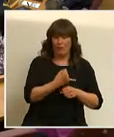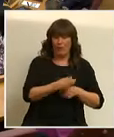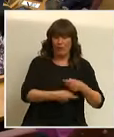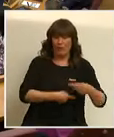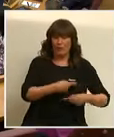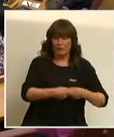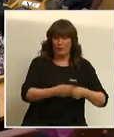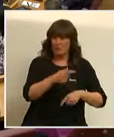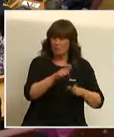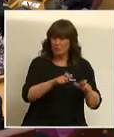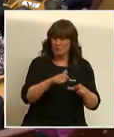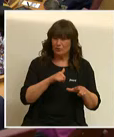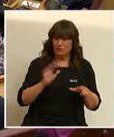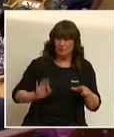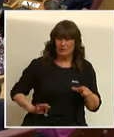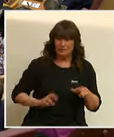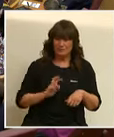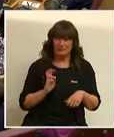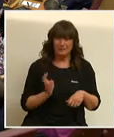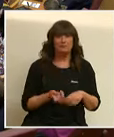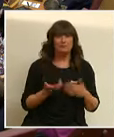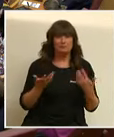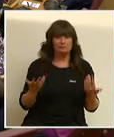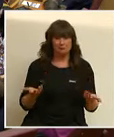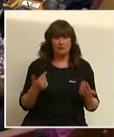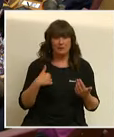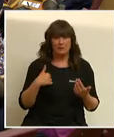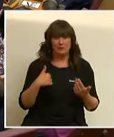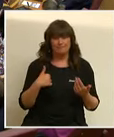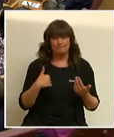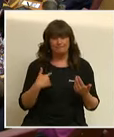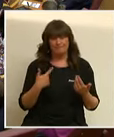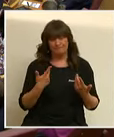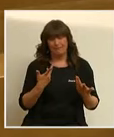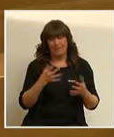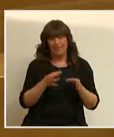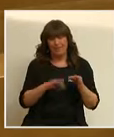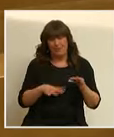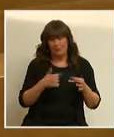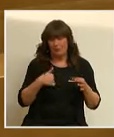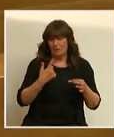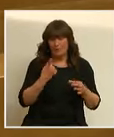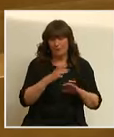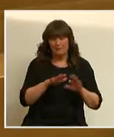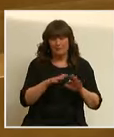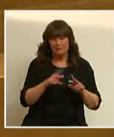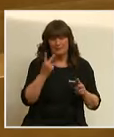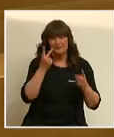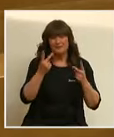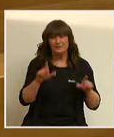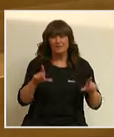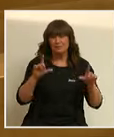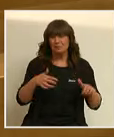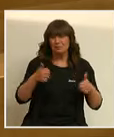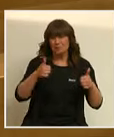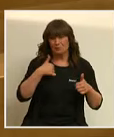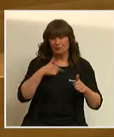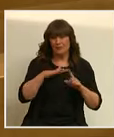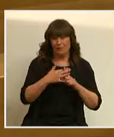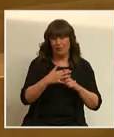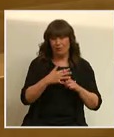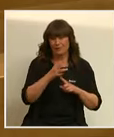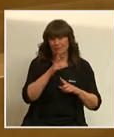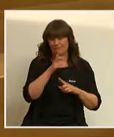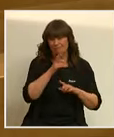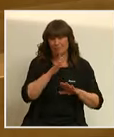tantos profesionales que, desgraciadamente, se hace más visible en situaciones como esta. Y entre ellos, el de los profesionales de las oficinas de asistencia